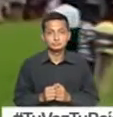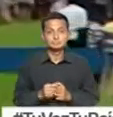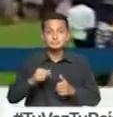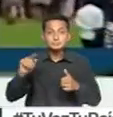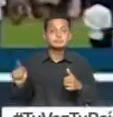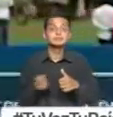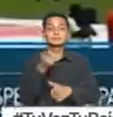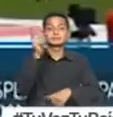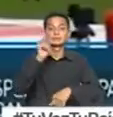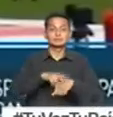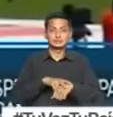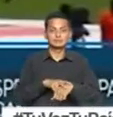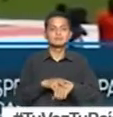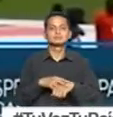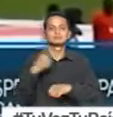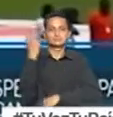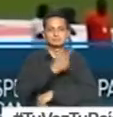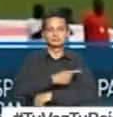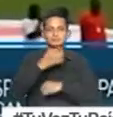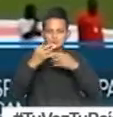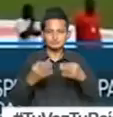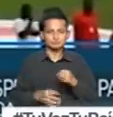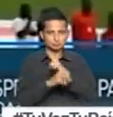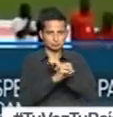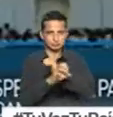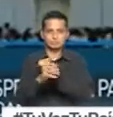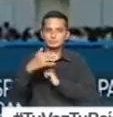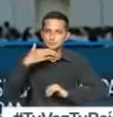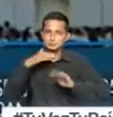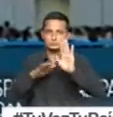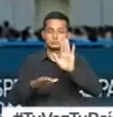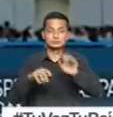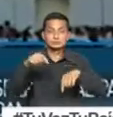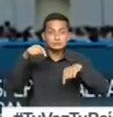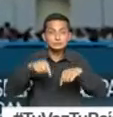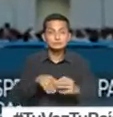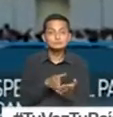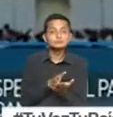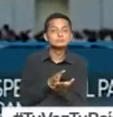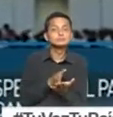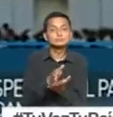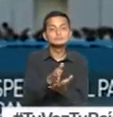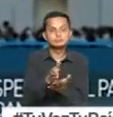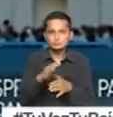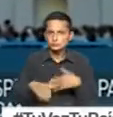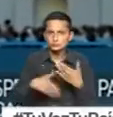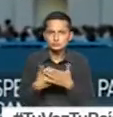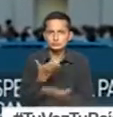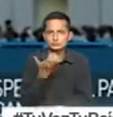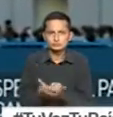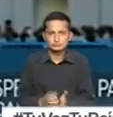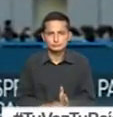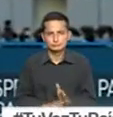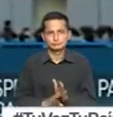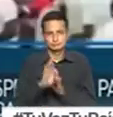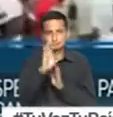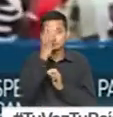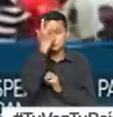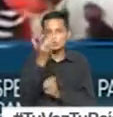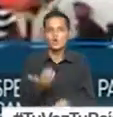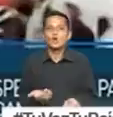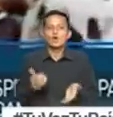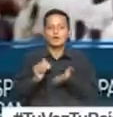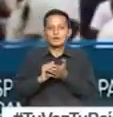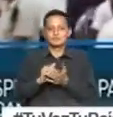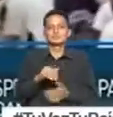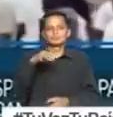de campaña en la ciudad de Cape Coast, Mahama prometió encaminar el país por la senda del crecimiento económico si es reelecto en los